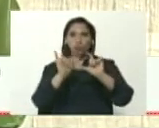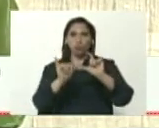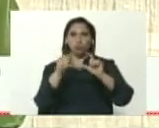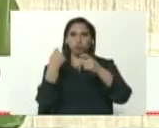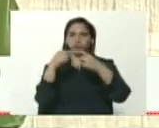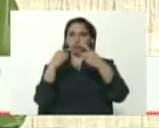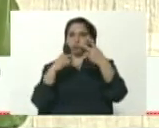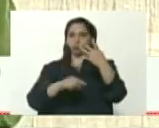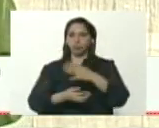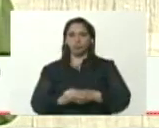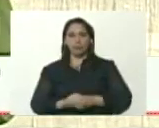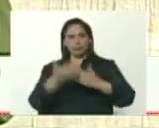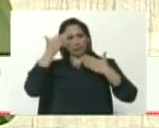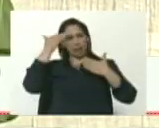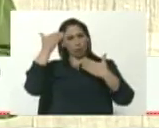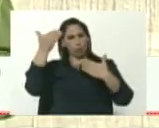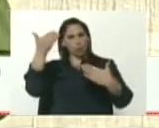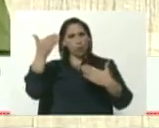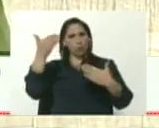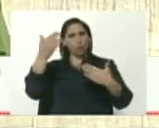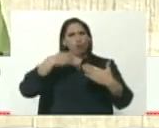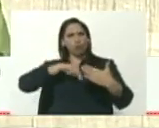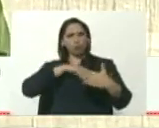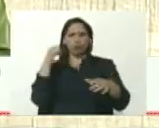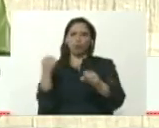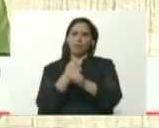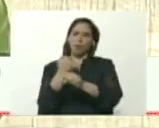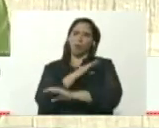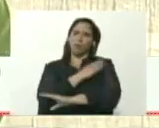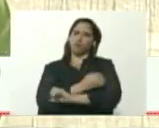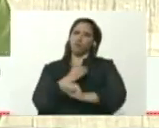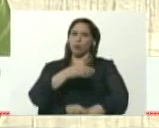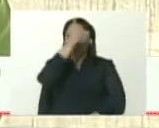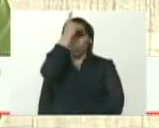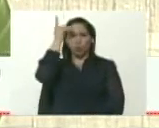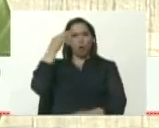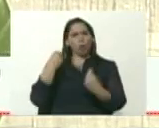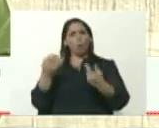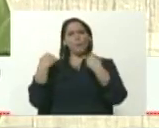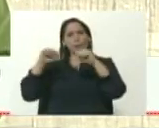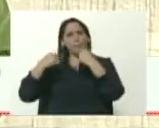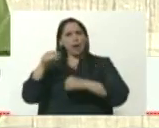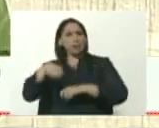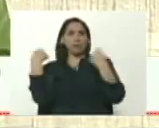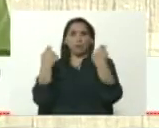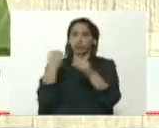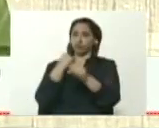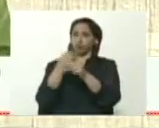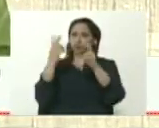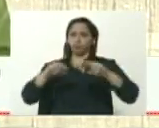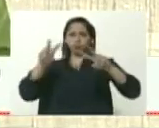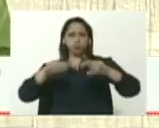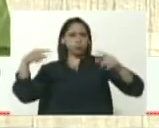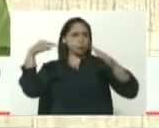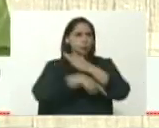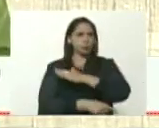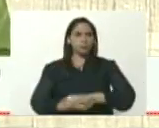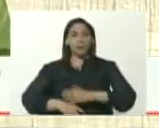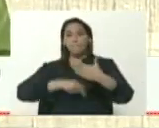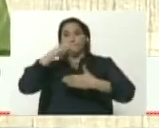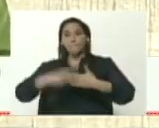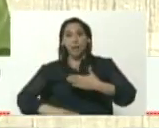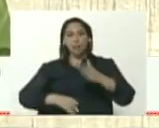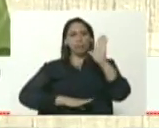etcétera, etcétera. Bueno, mi saludo, pues tenemos una jornada bien buena, Diosdado. ¿Cómo te preparas para esta jornada de revisión del plan